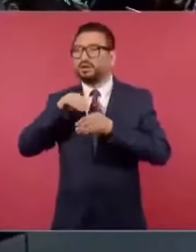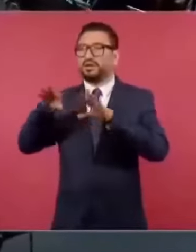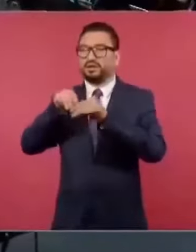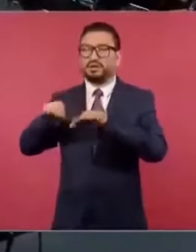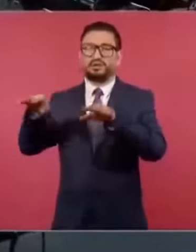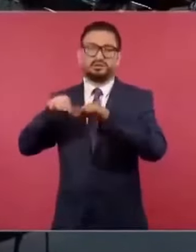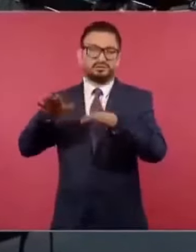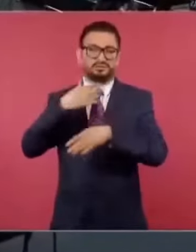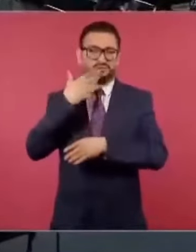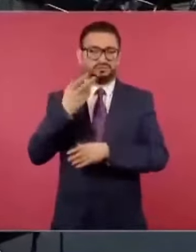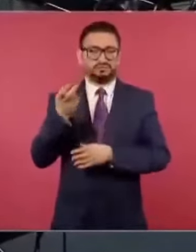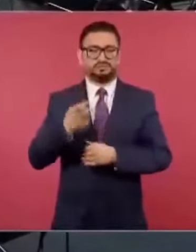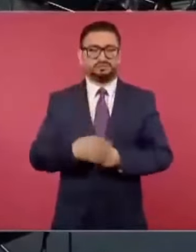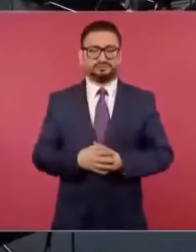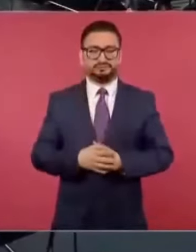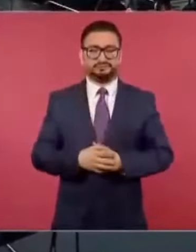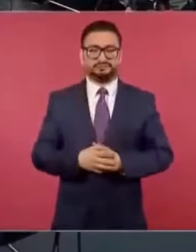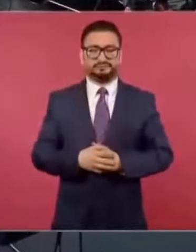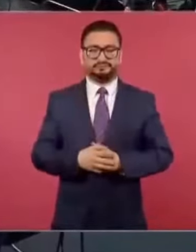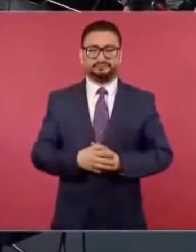bloque conservador.